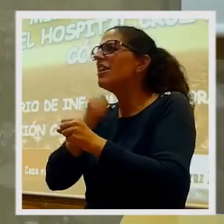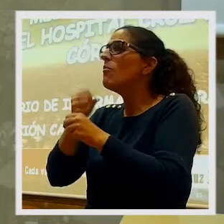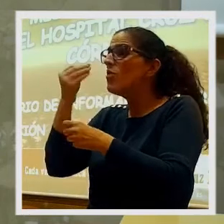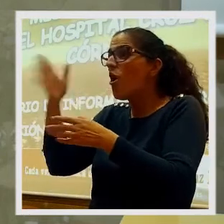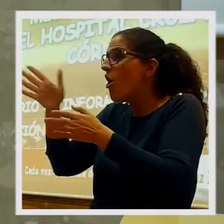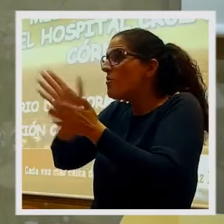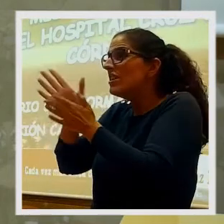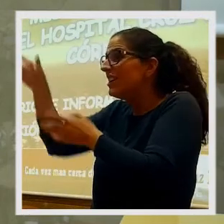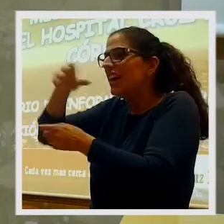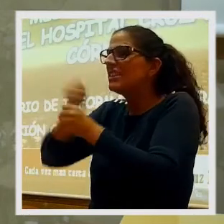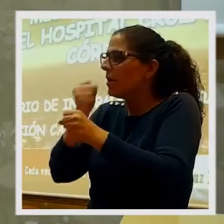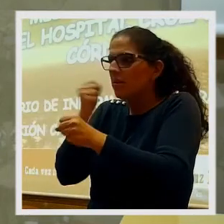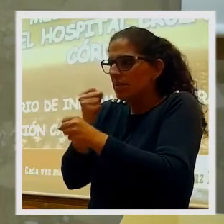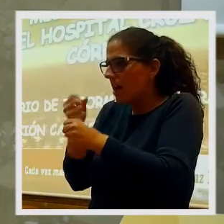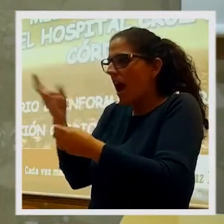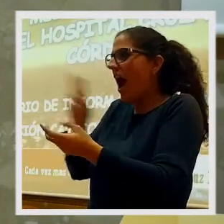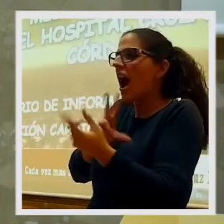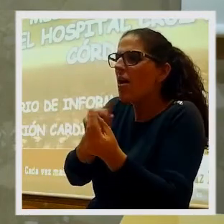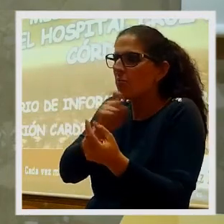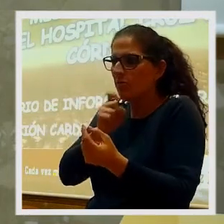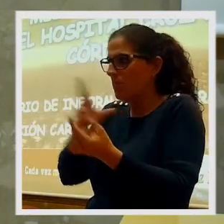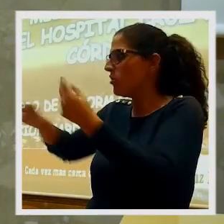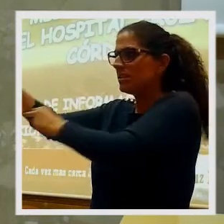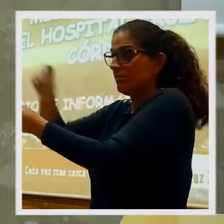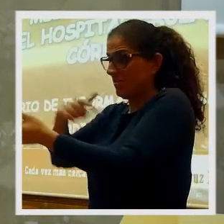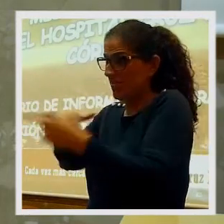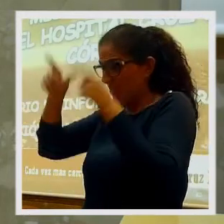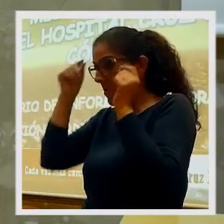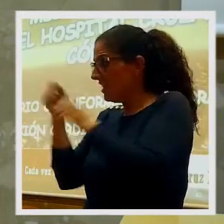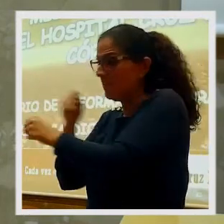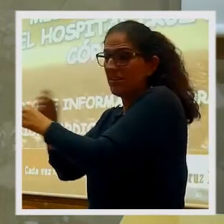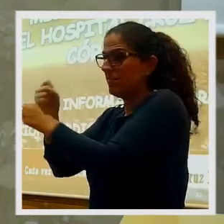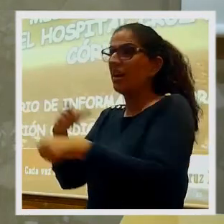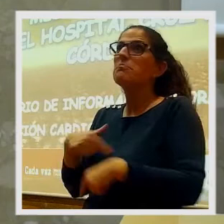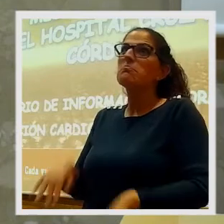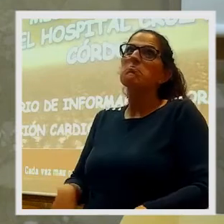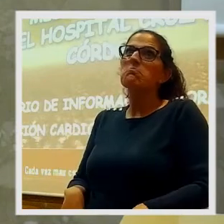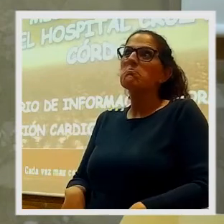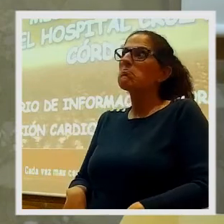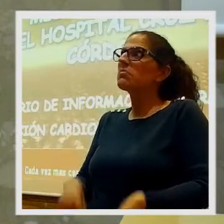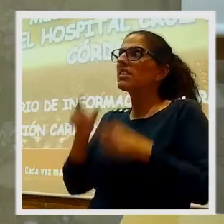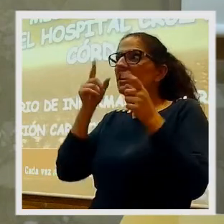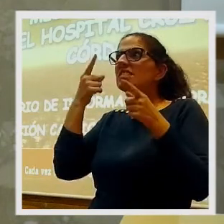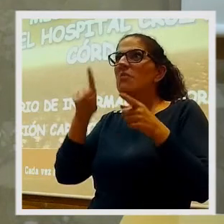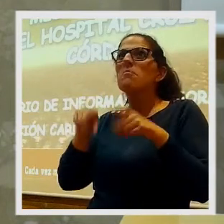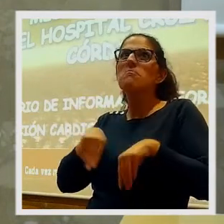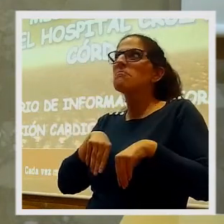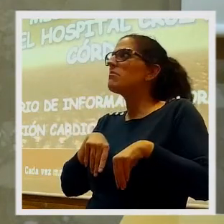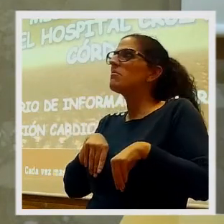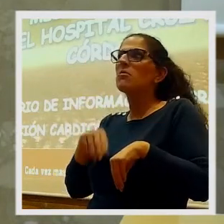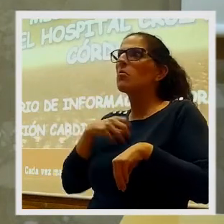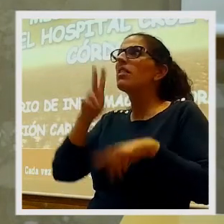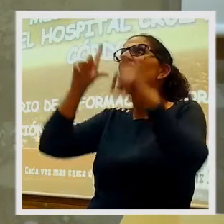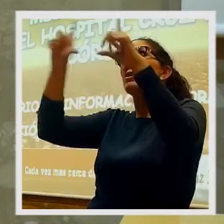merece. Y tú estás allí en la cama con 20 cables, sin poder moverte, cada vez más consciente y con un reloj de